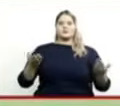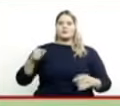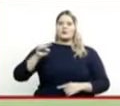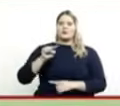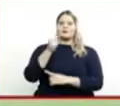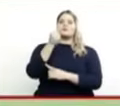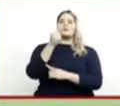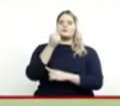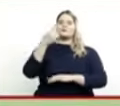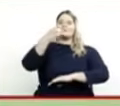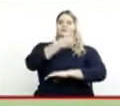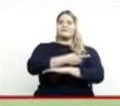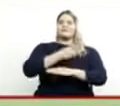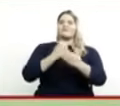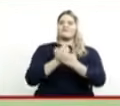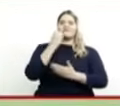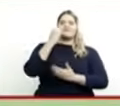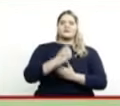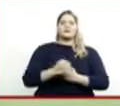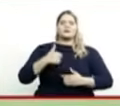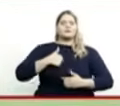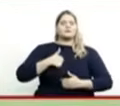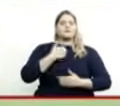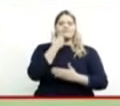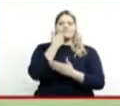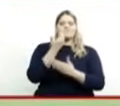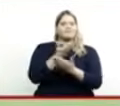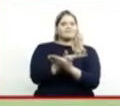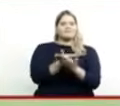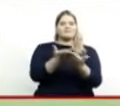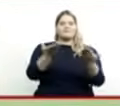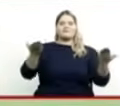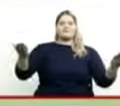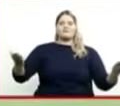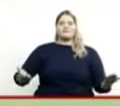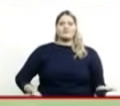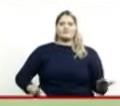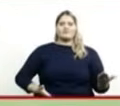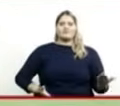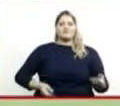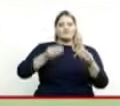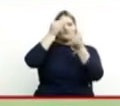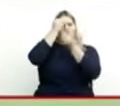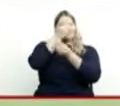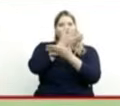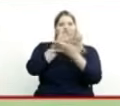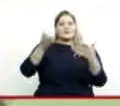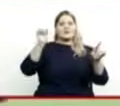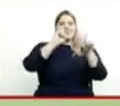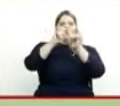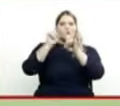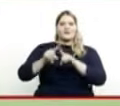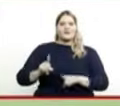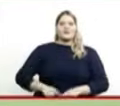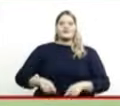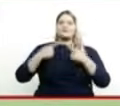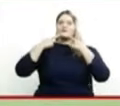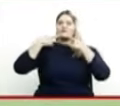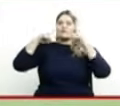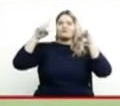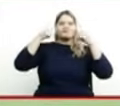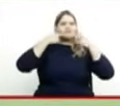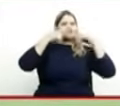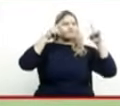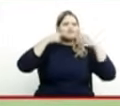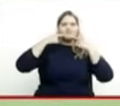día del año, quiero compartir con ustedes diferentes logros de mi gobierno. Recordar